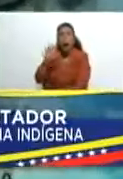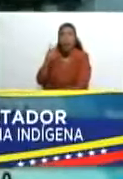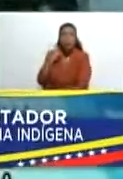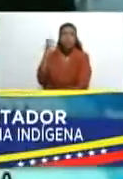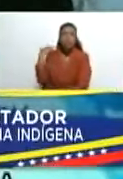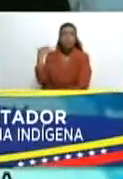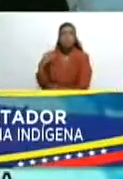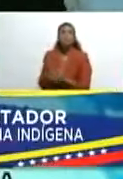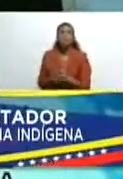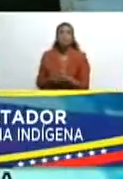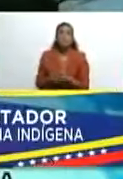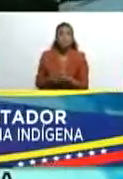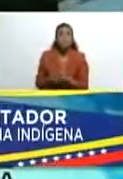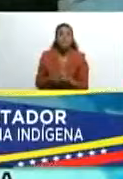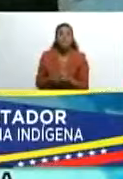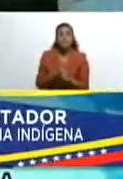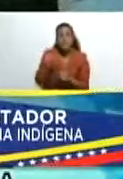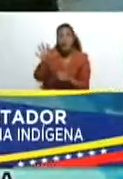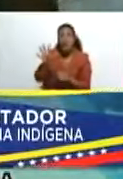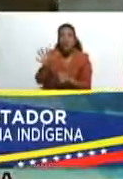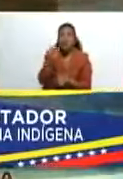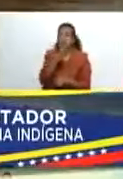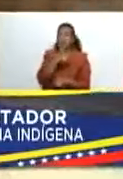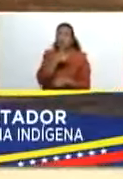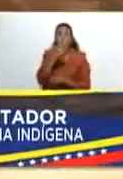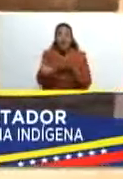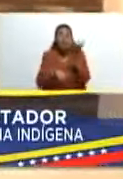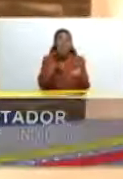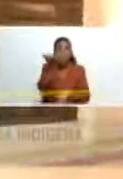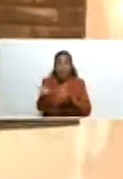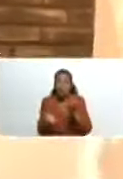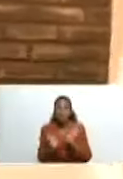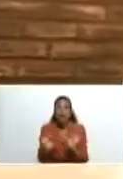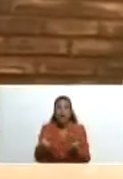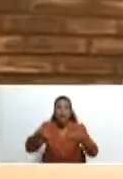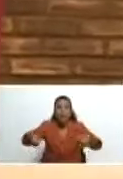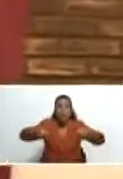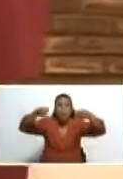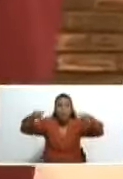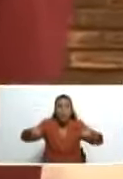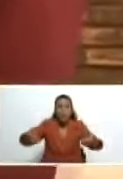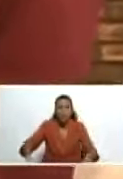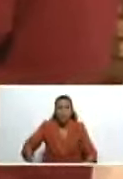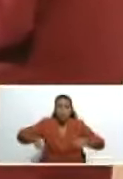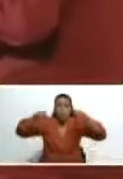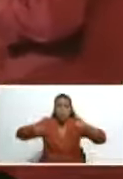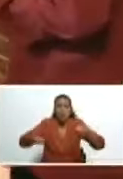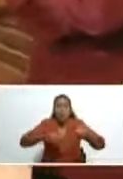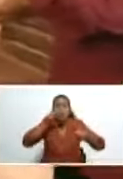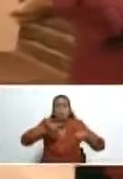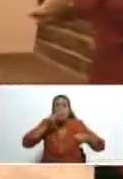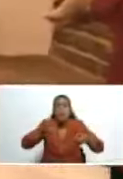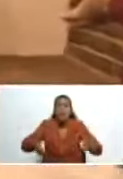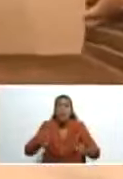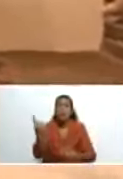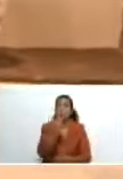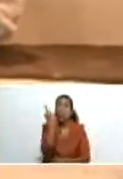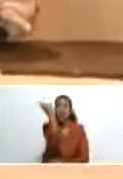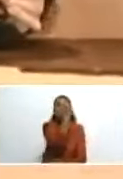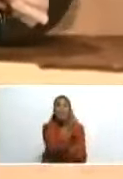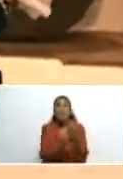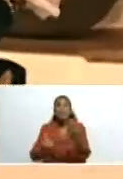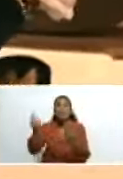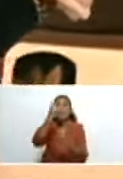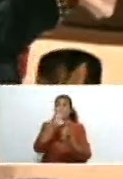época. Aquí no había fogón, comandante. Y estos hoyones, ¿ah? No había nada acá, solo estaba el dibujo en